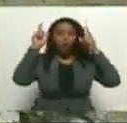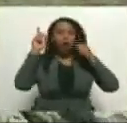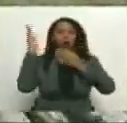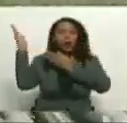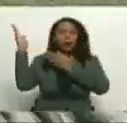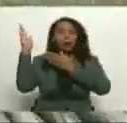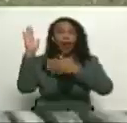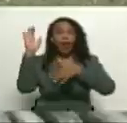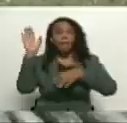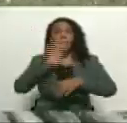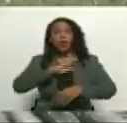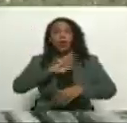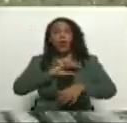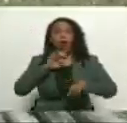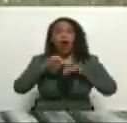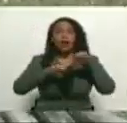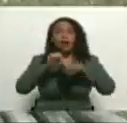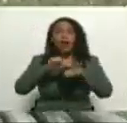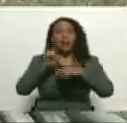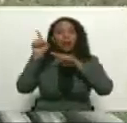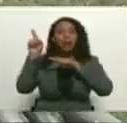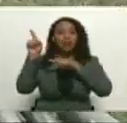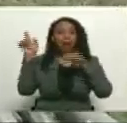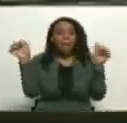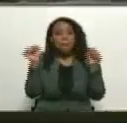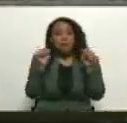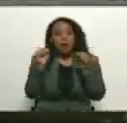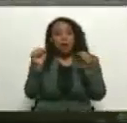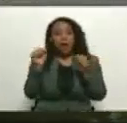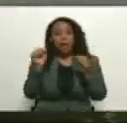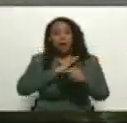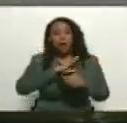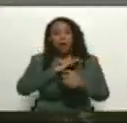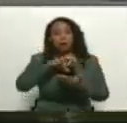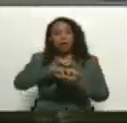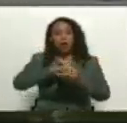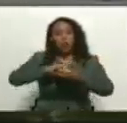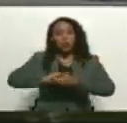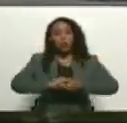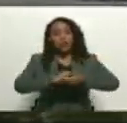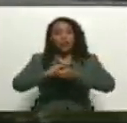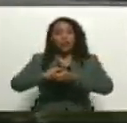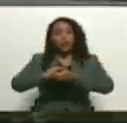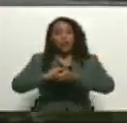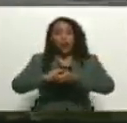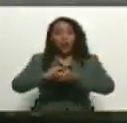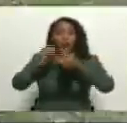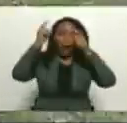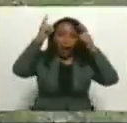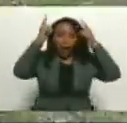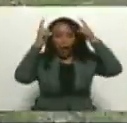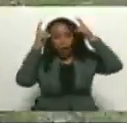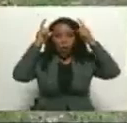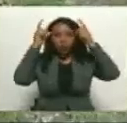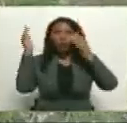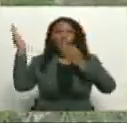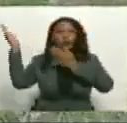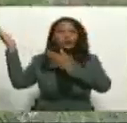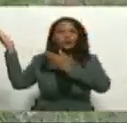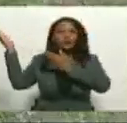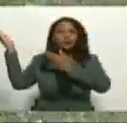típico de allá de la región, es además patrimonio del estado de Trujillo, el oso frontino. Creo que tenemos que ir